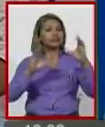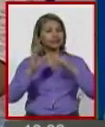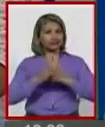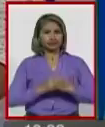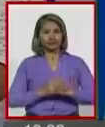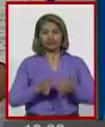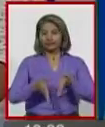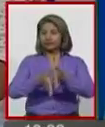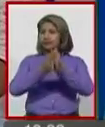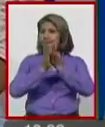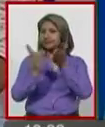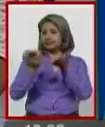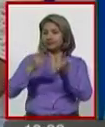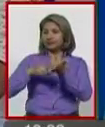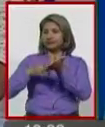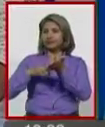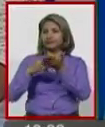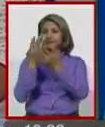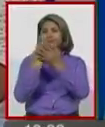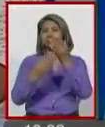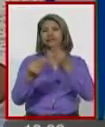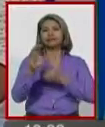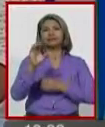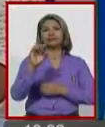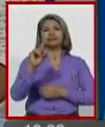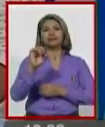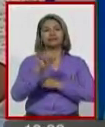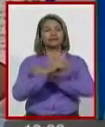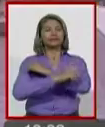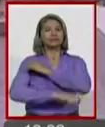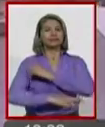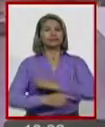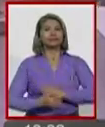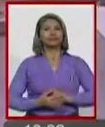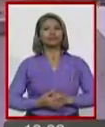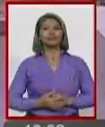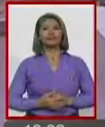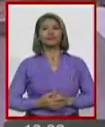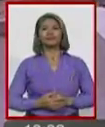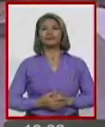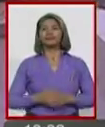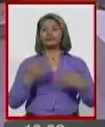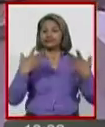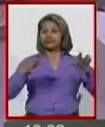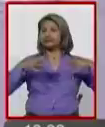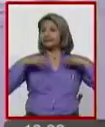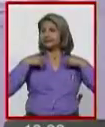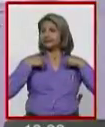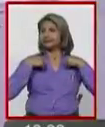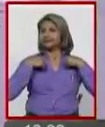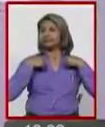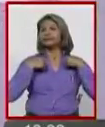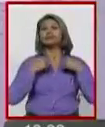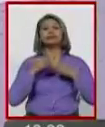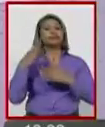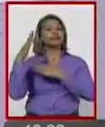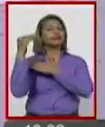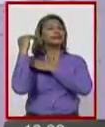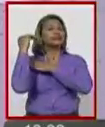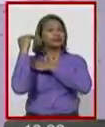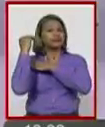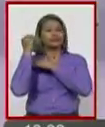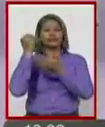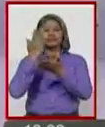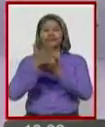de pedir las firmas para la abrogación del Código Penal. Tras la aceptación contundente que tuvo en Santa